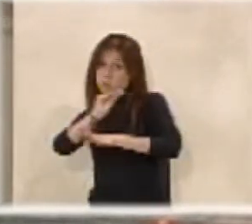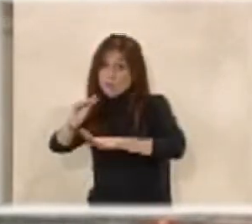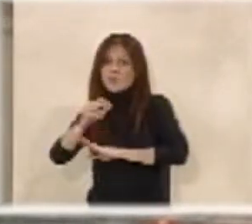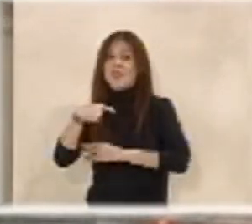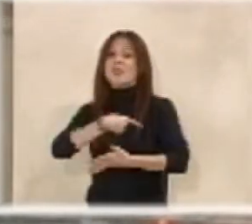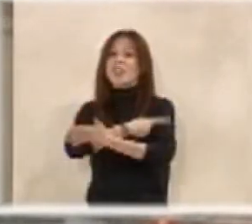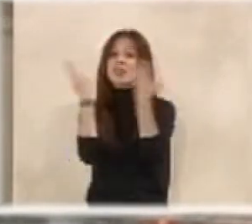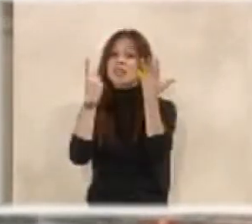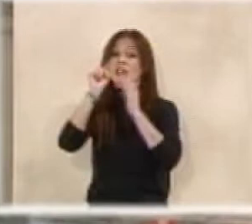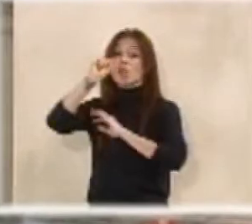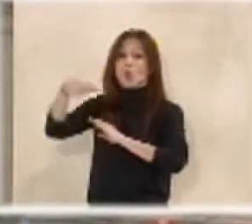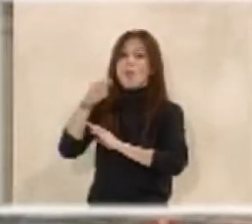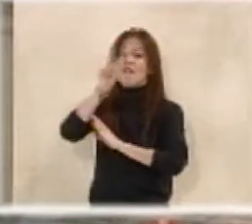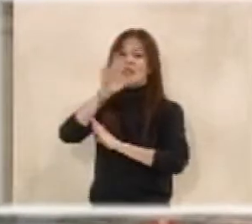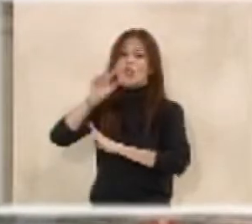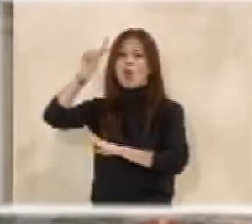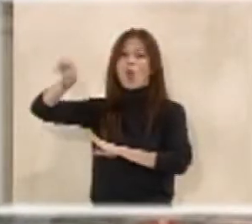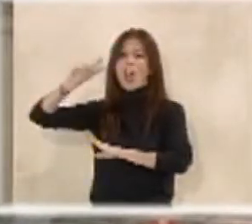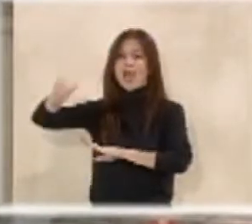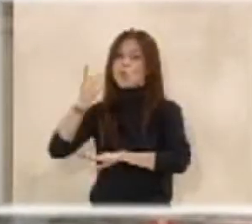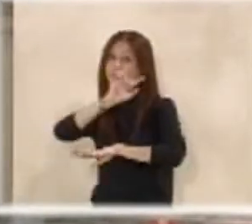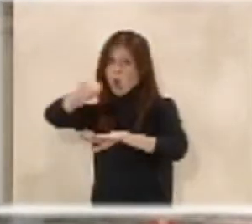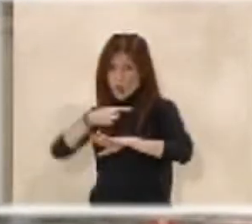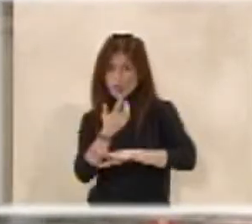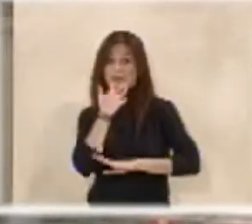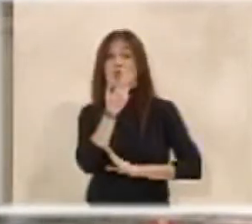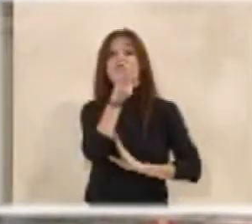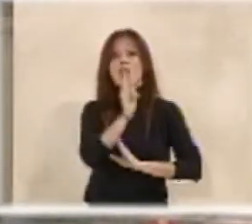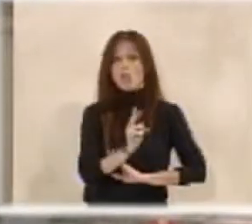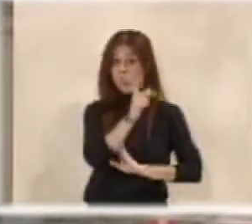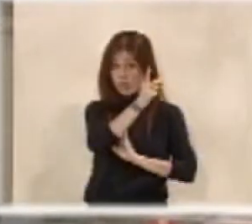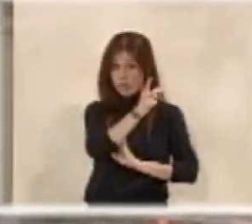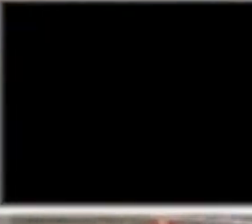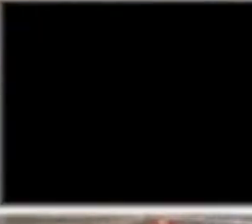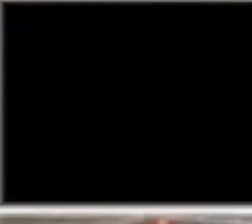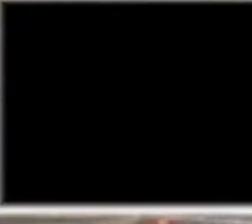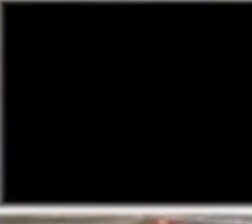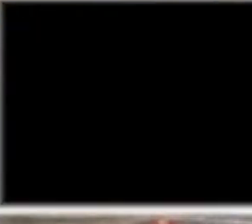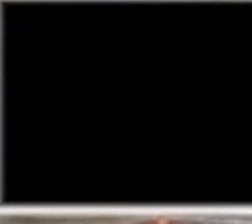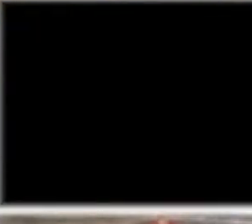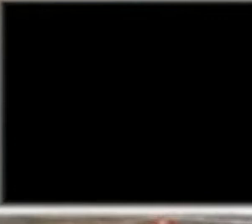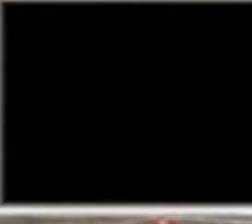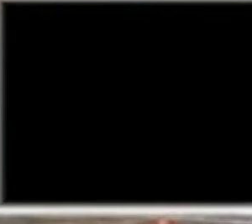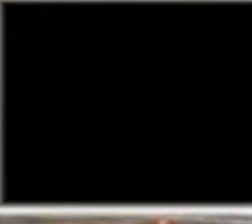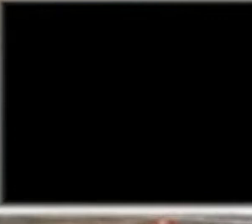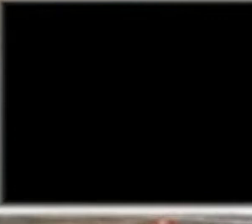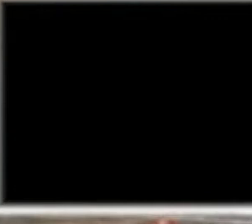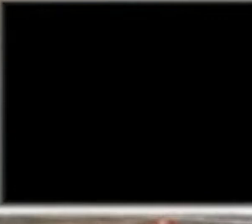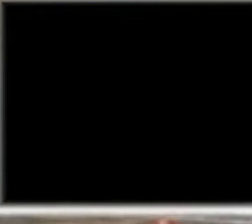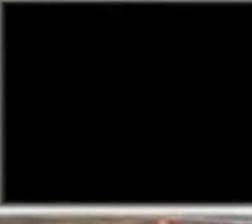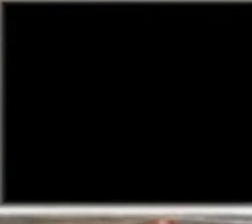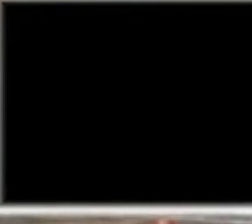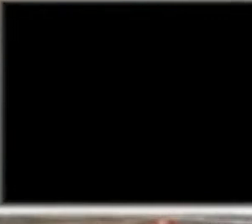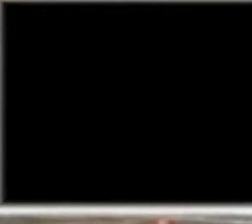en 16,25. Valladolid. La aportación de la comunidad autónoma para financiar